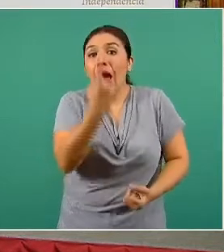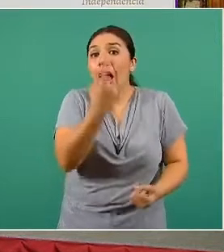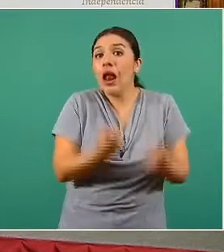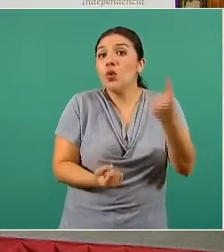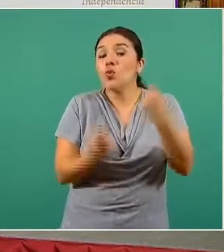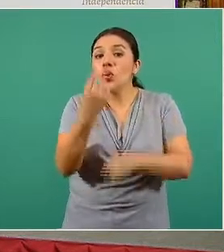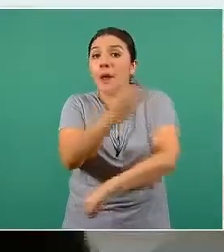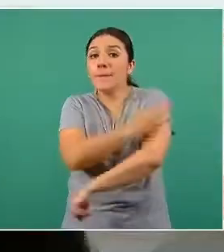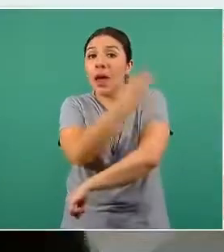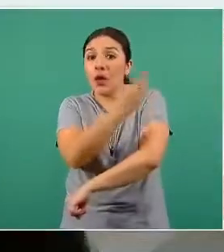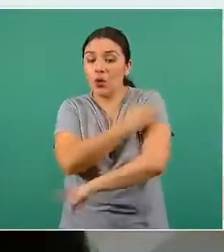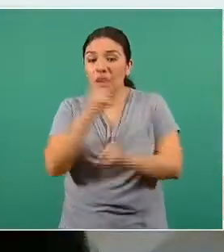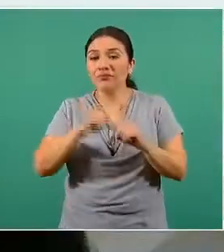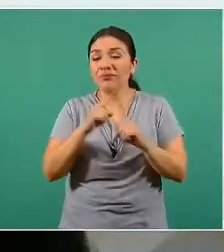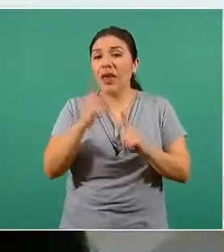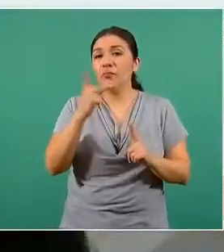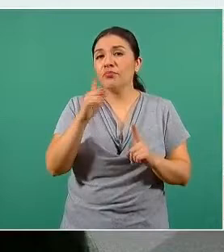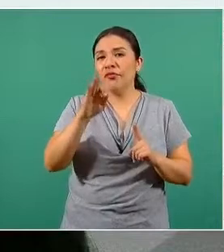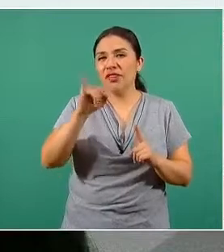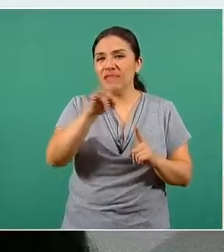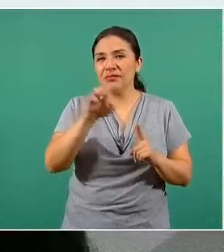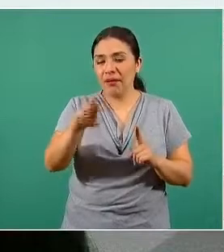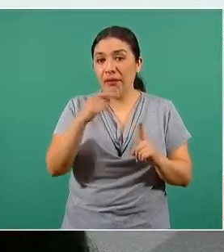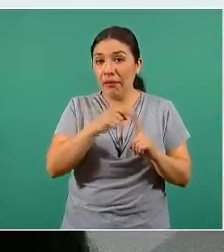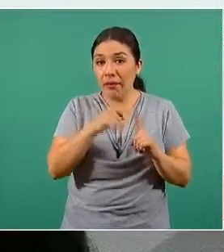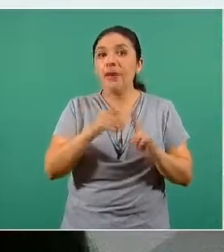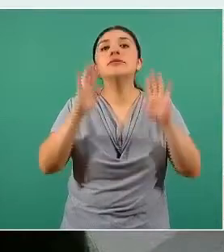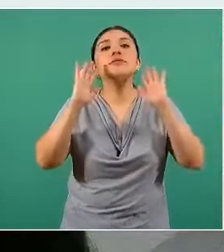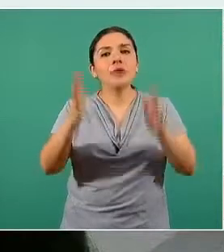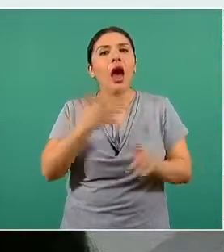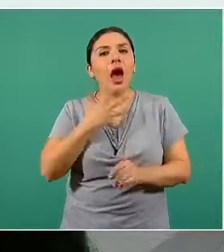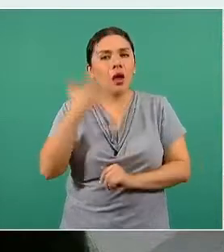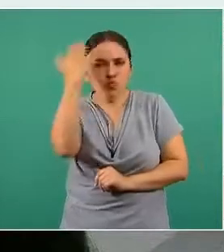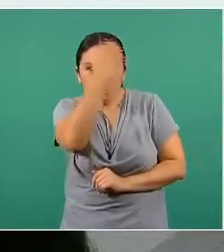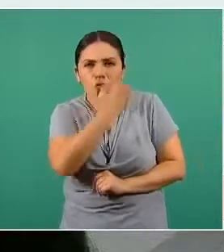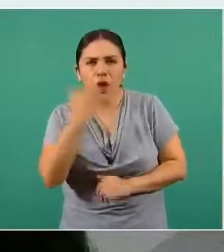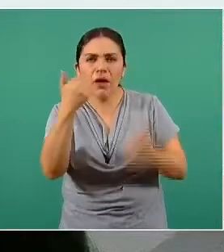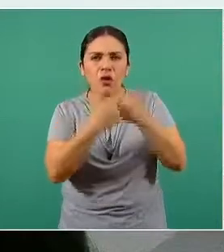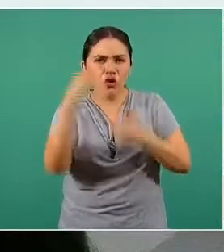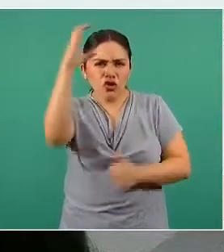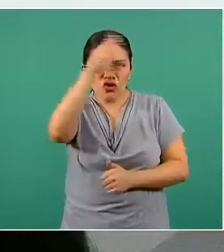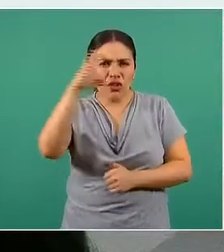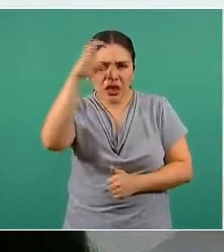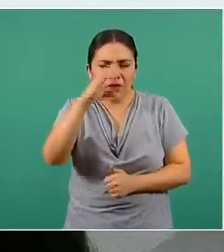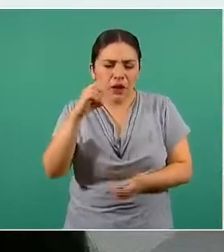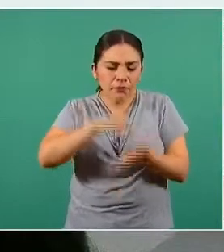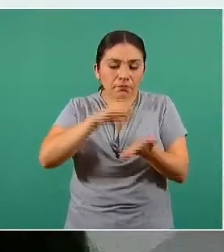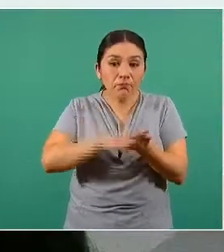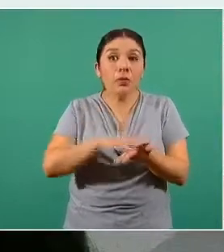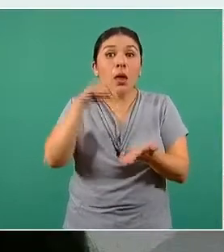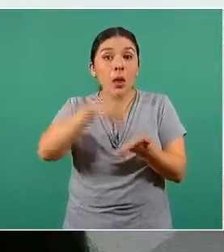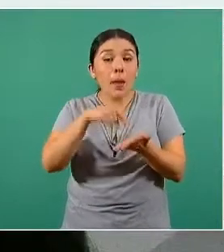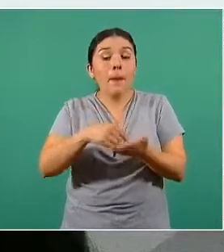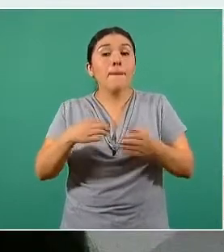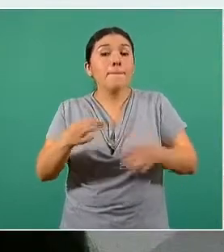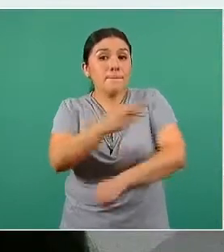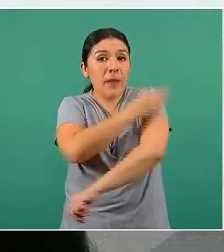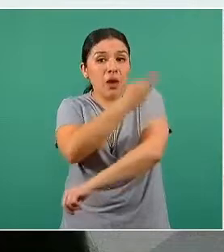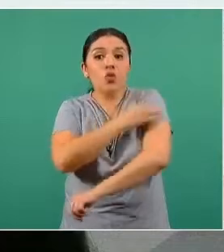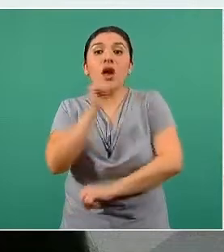vacunas, específicamente la vacuna Pfizer, ya tienen evidencia científica de que la vacuna también es